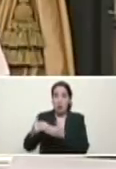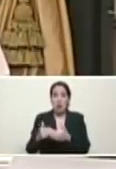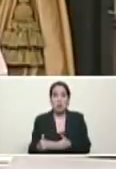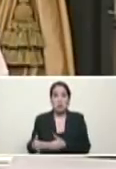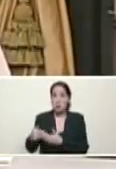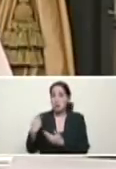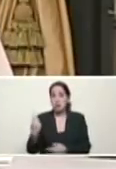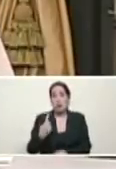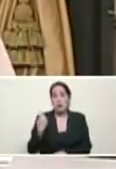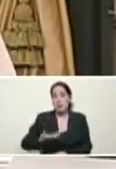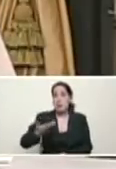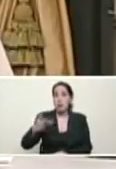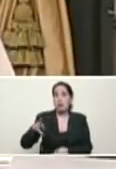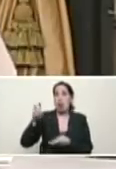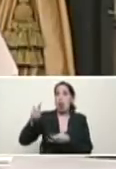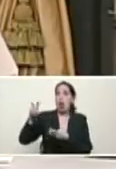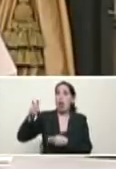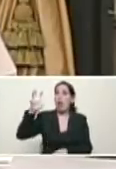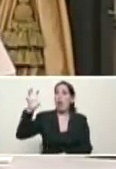mira, el ñereñere,